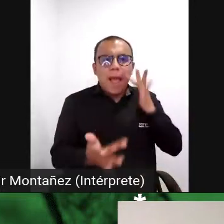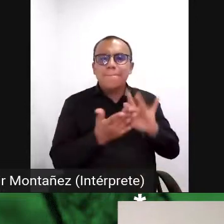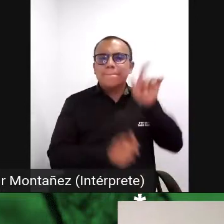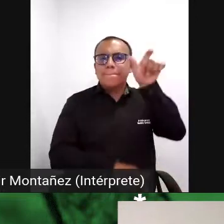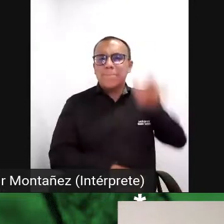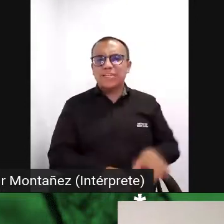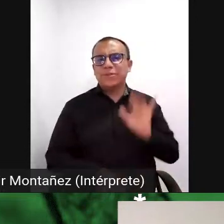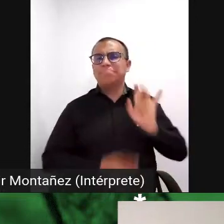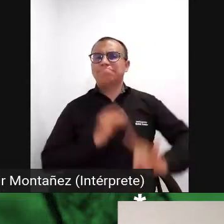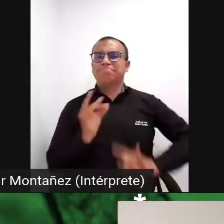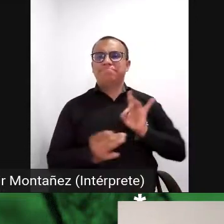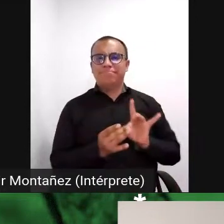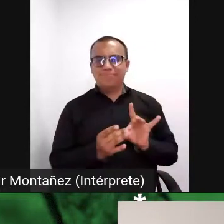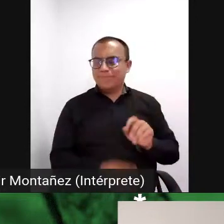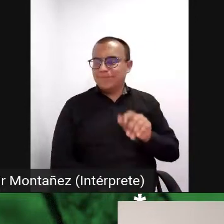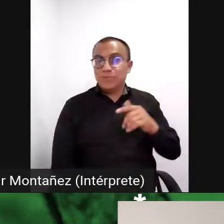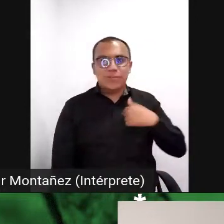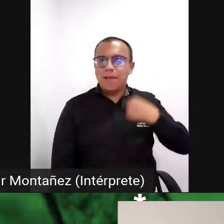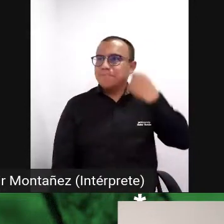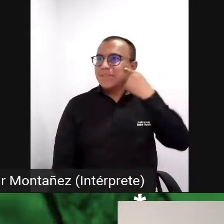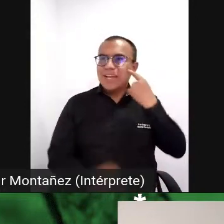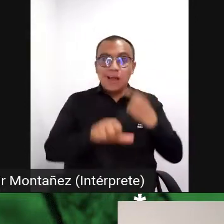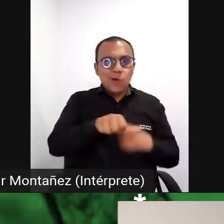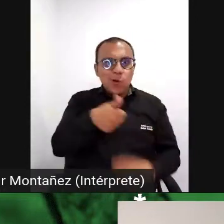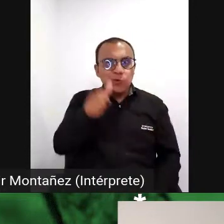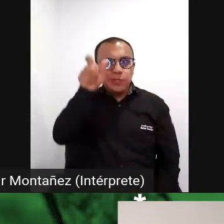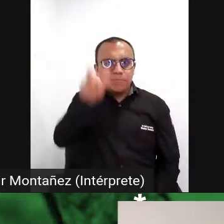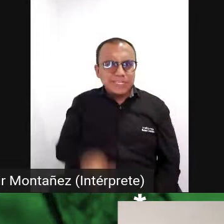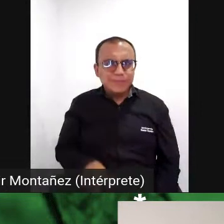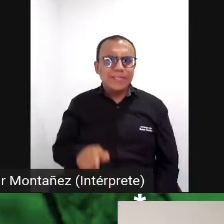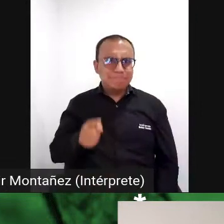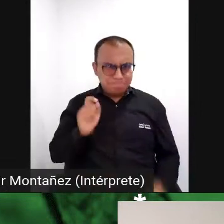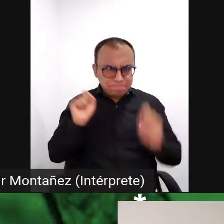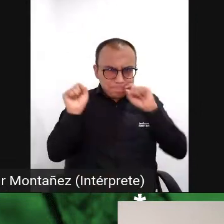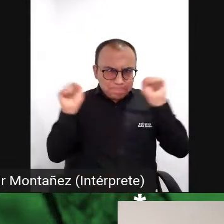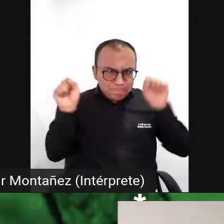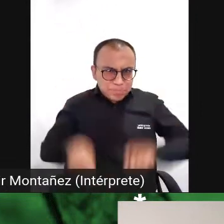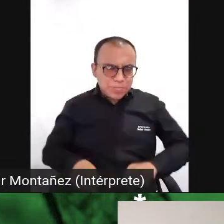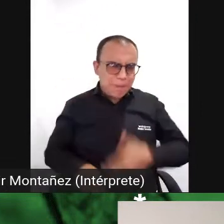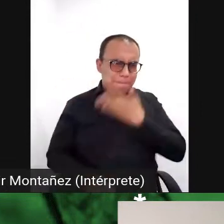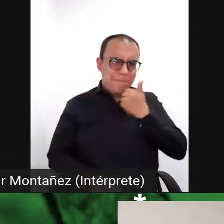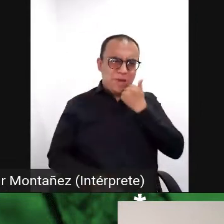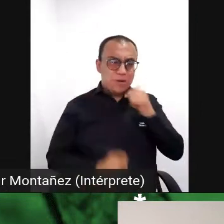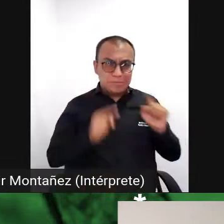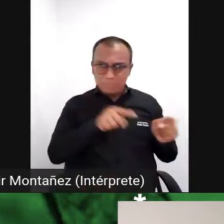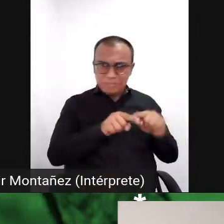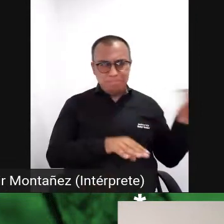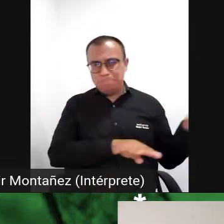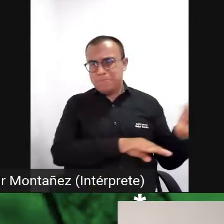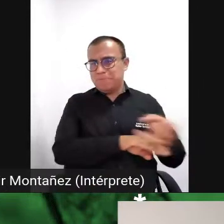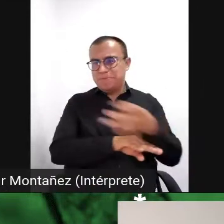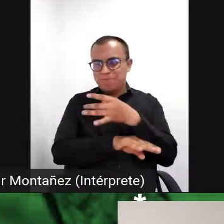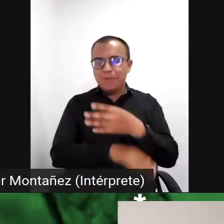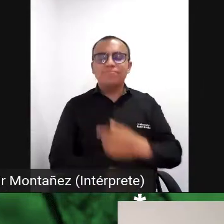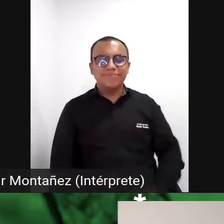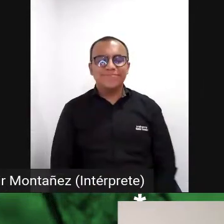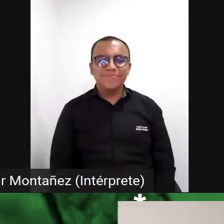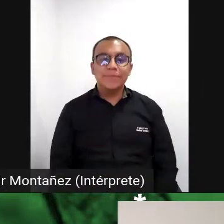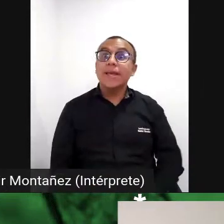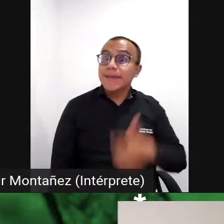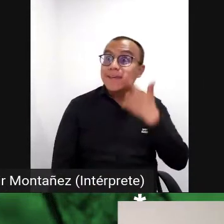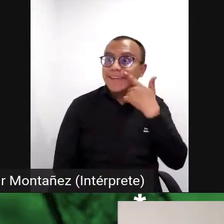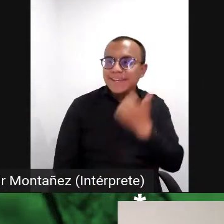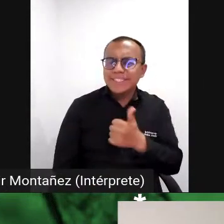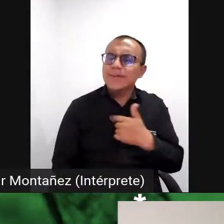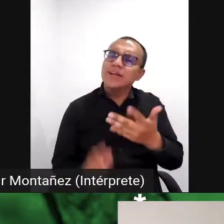digamos, casi que uno no podría haber pensado en alguien que haya podido hacer mejor esa tarea. Qué chévere. Lo que hablabas